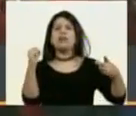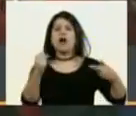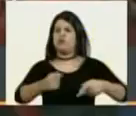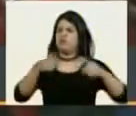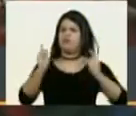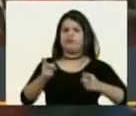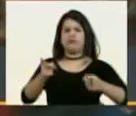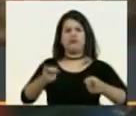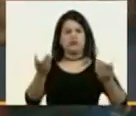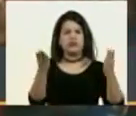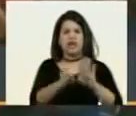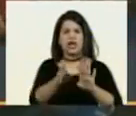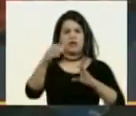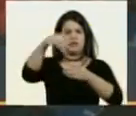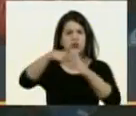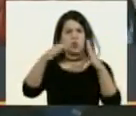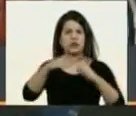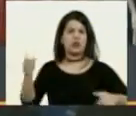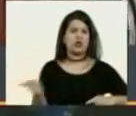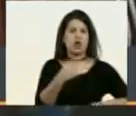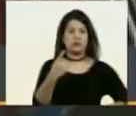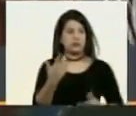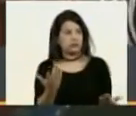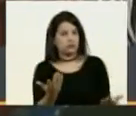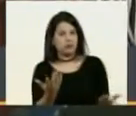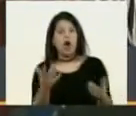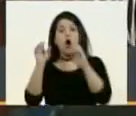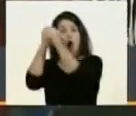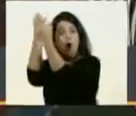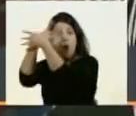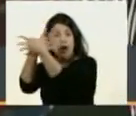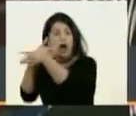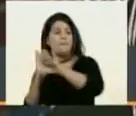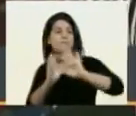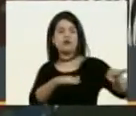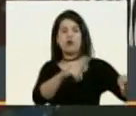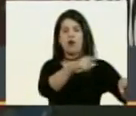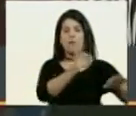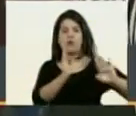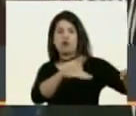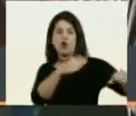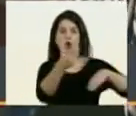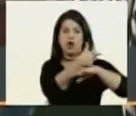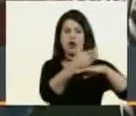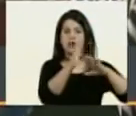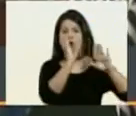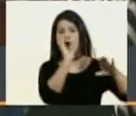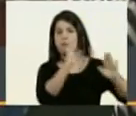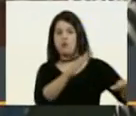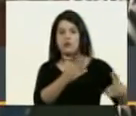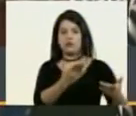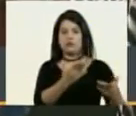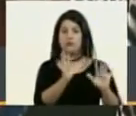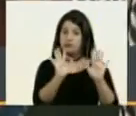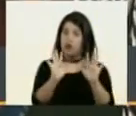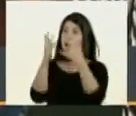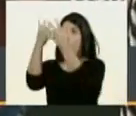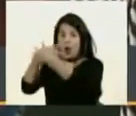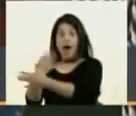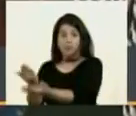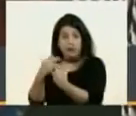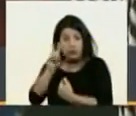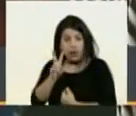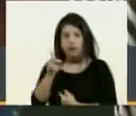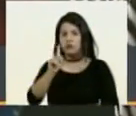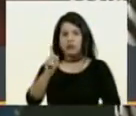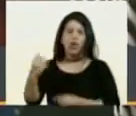OEA en ese momento? Apoyando al gobierno, apoyando a la paz. Hoy no, hoy la OEA es parte y es factor de todos